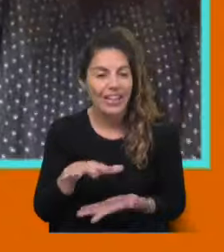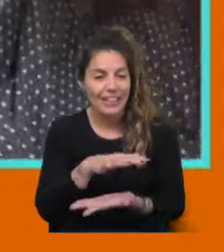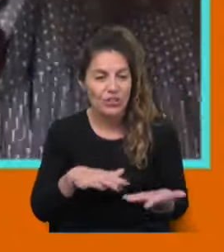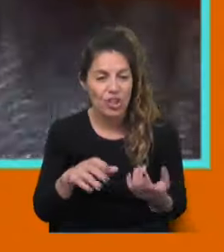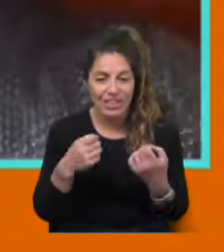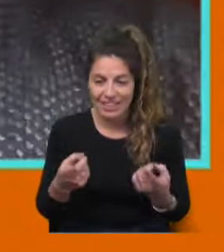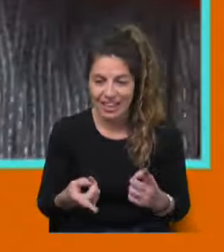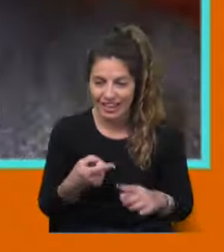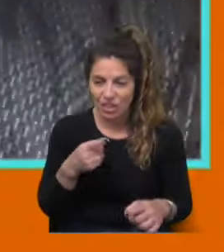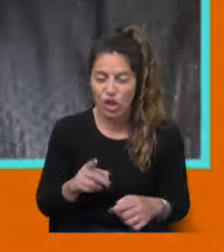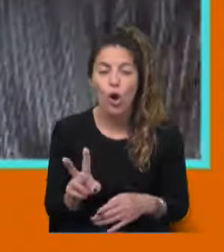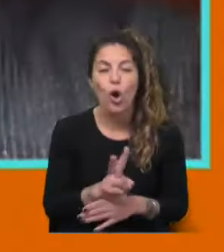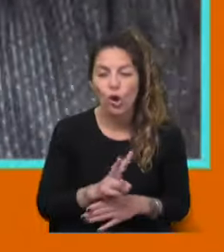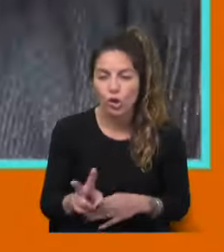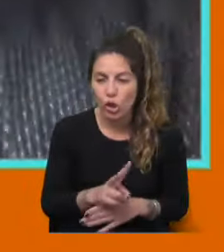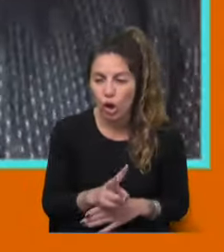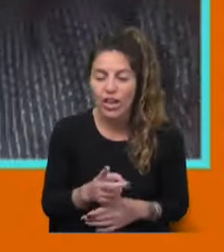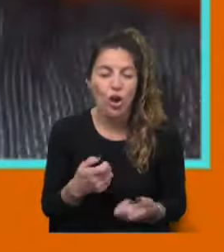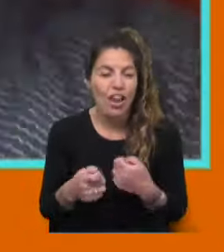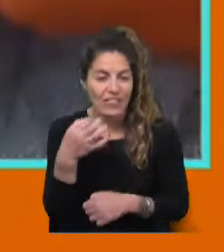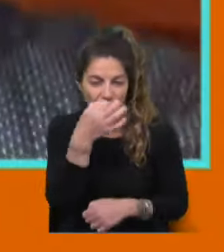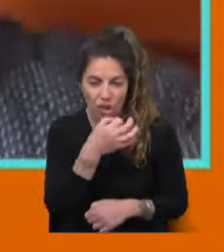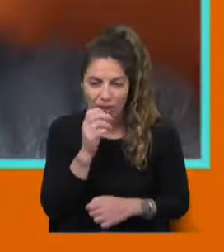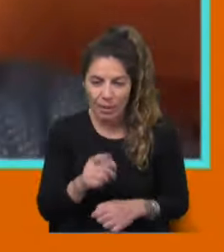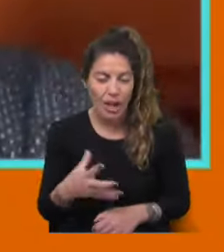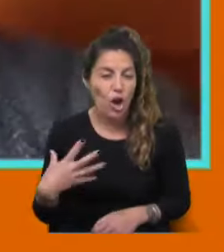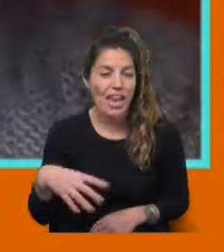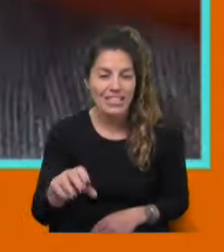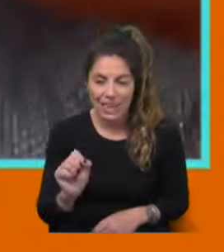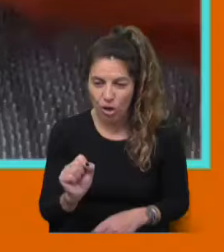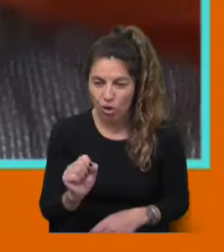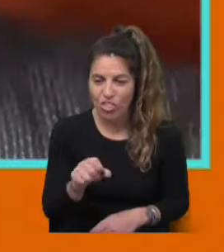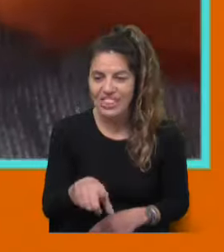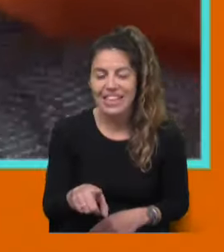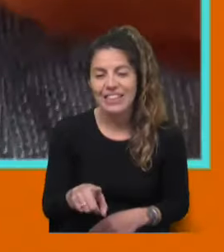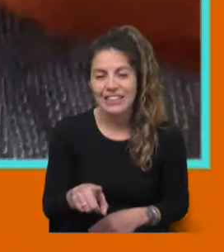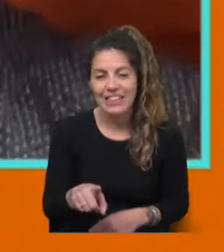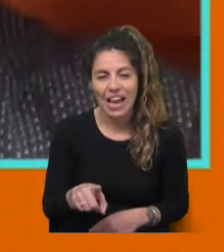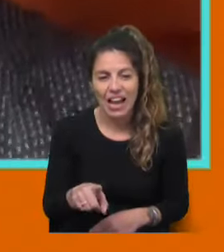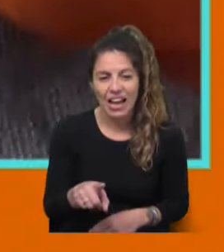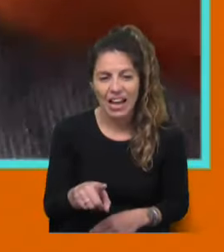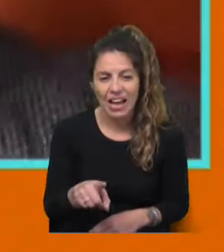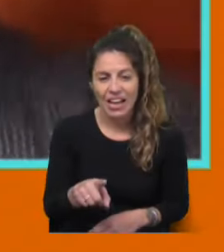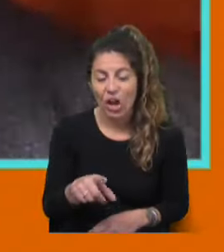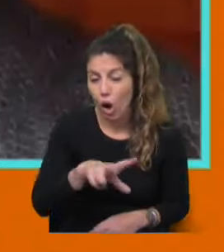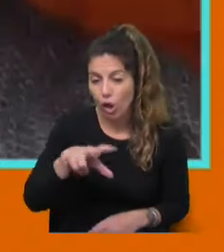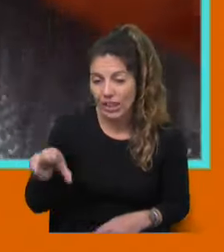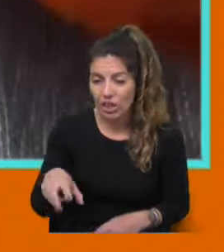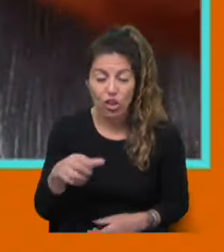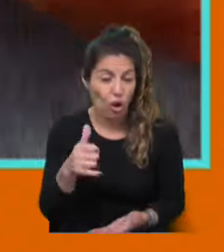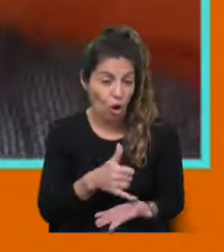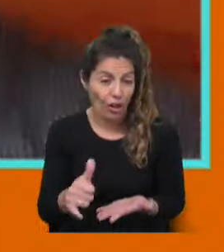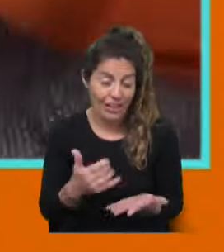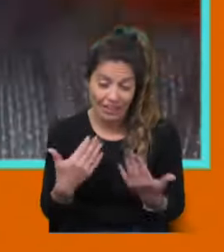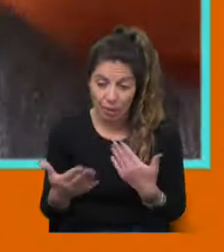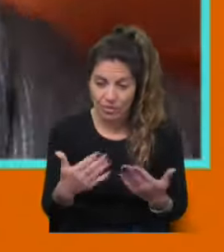se dan, que tienen que ver con controles, con el narcotráfico y también con el hallazgo de este tipo de, bueno, de contenedores con cocaína que estábamos